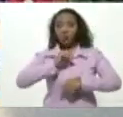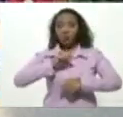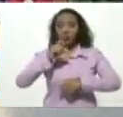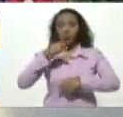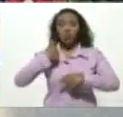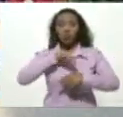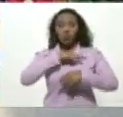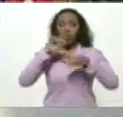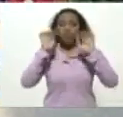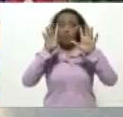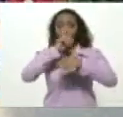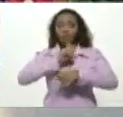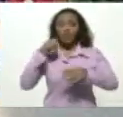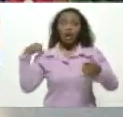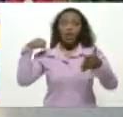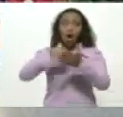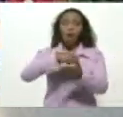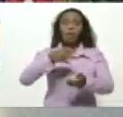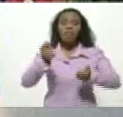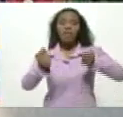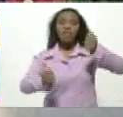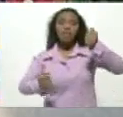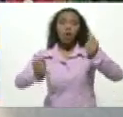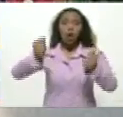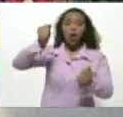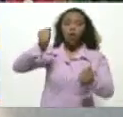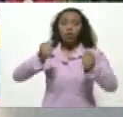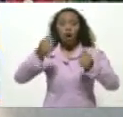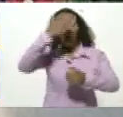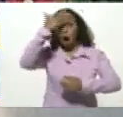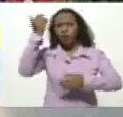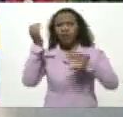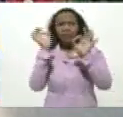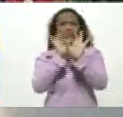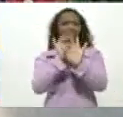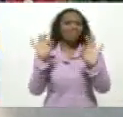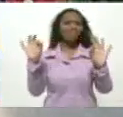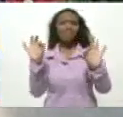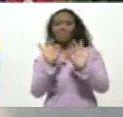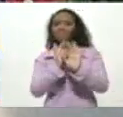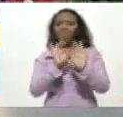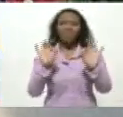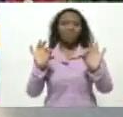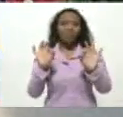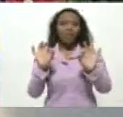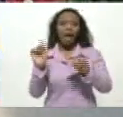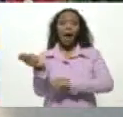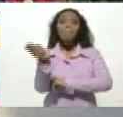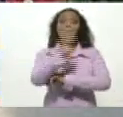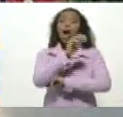9 años del golpe de timón. Inolvidable. Era el mes de